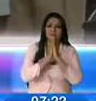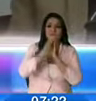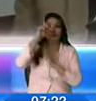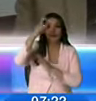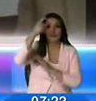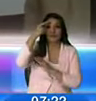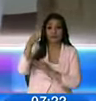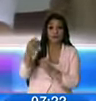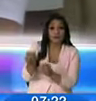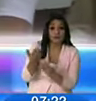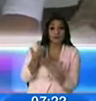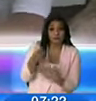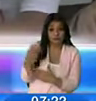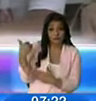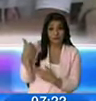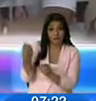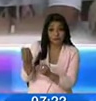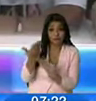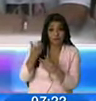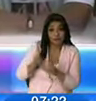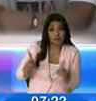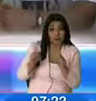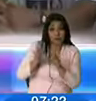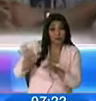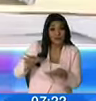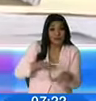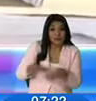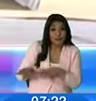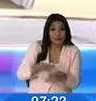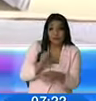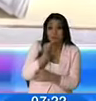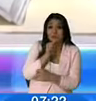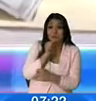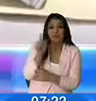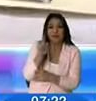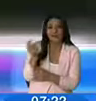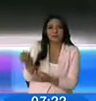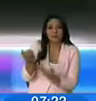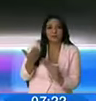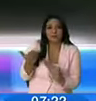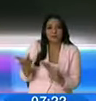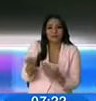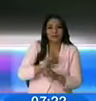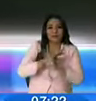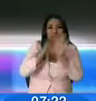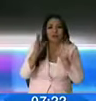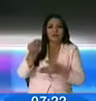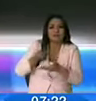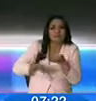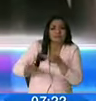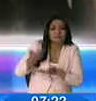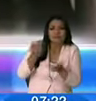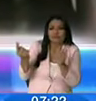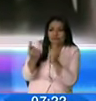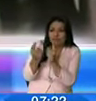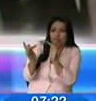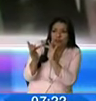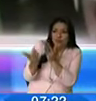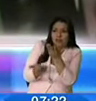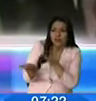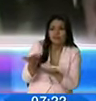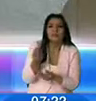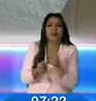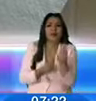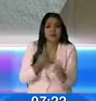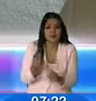que desclasifique la documentación de las acciones tomadas para conocer qué coordinaciones y negociaciones realizaron para recuperarlos